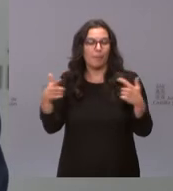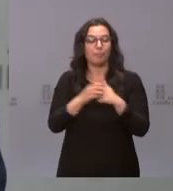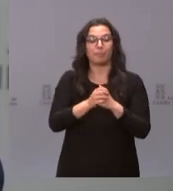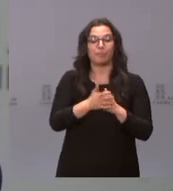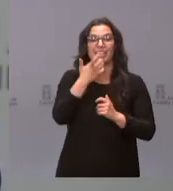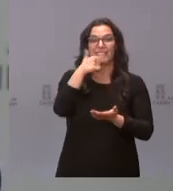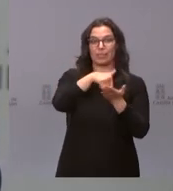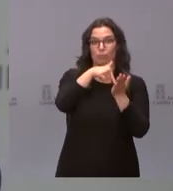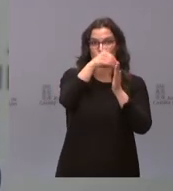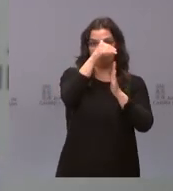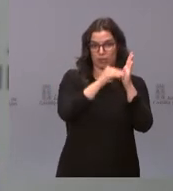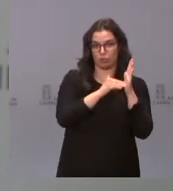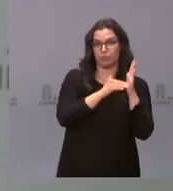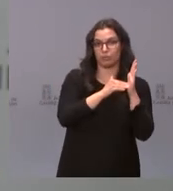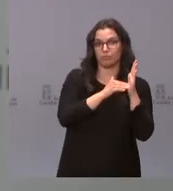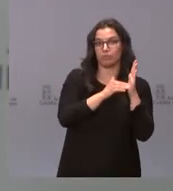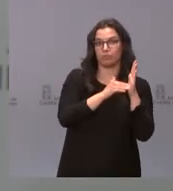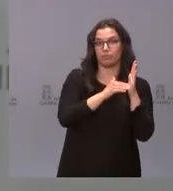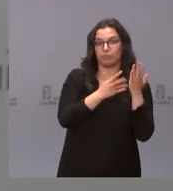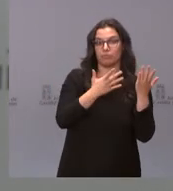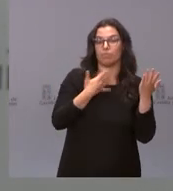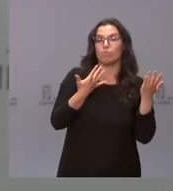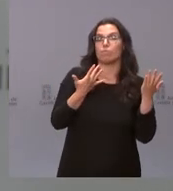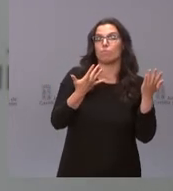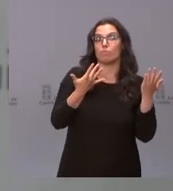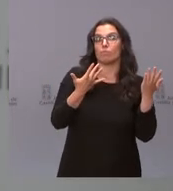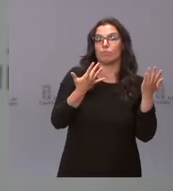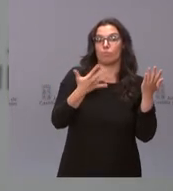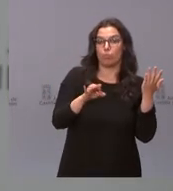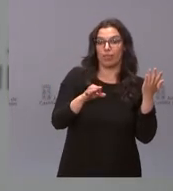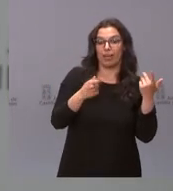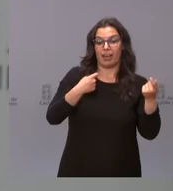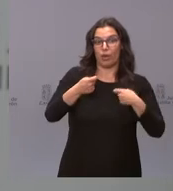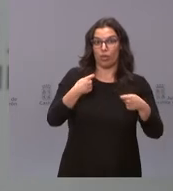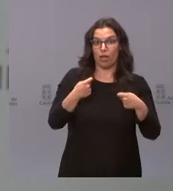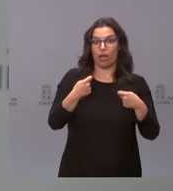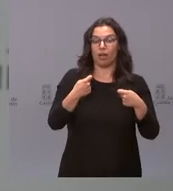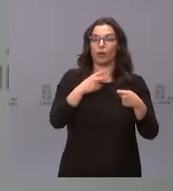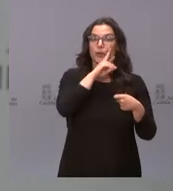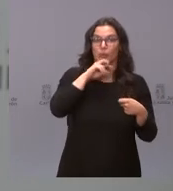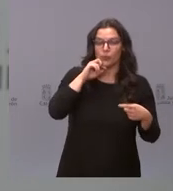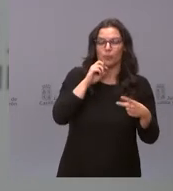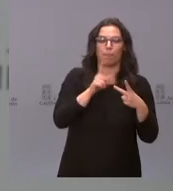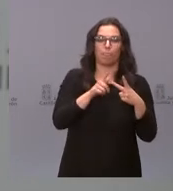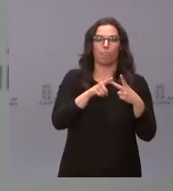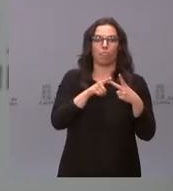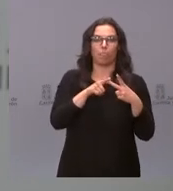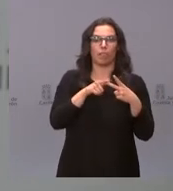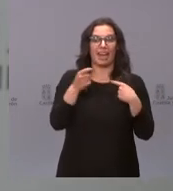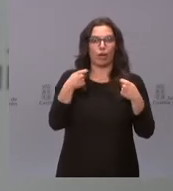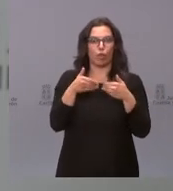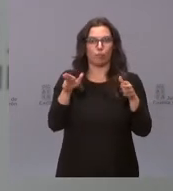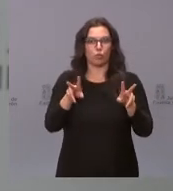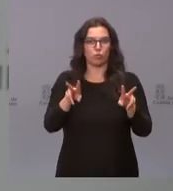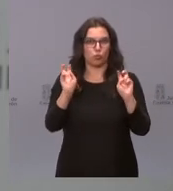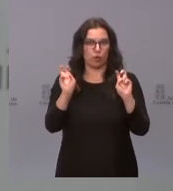impuestos somos capaces de que no cierren negocios u no de que se abran nuevos negocios y oportunidades